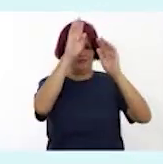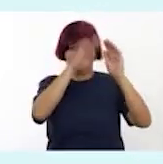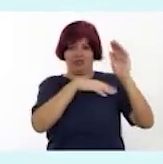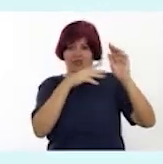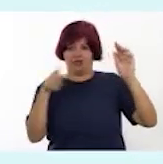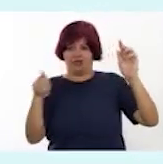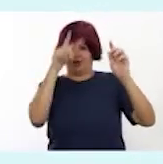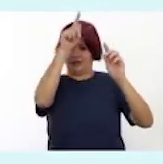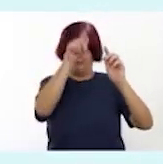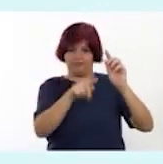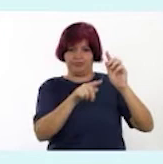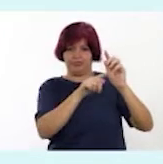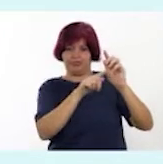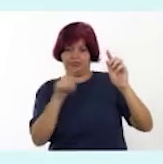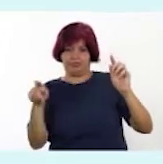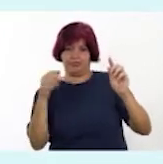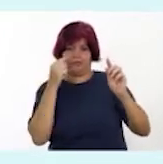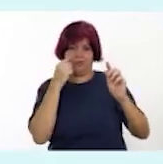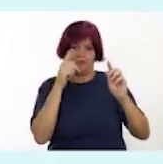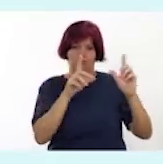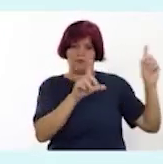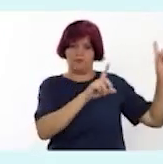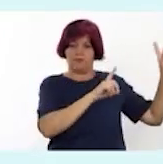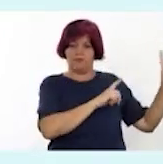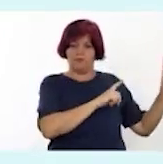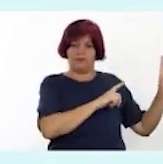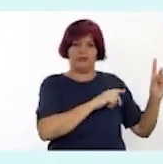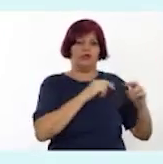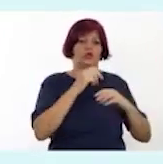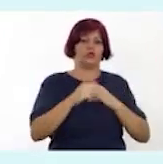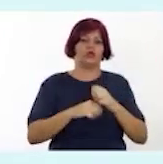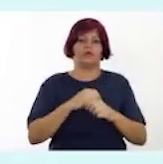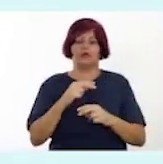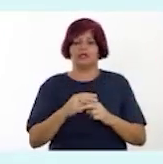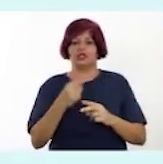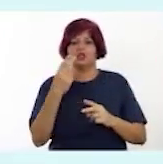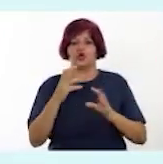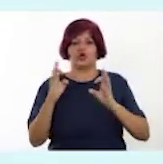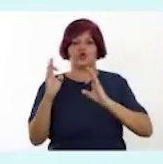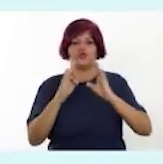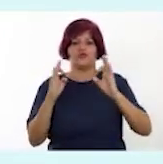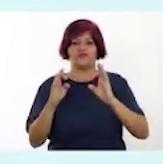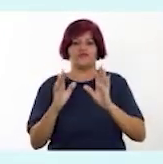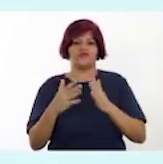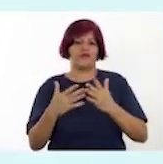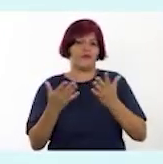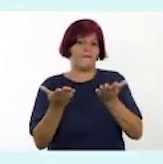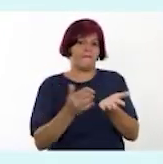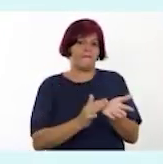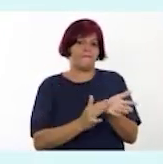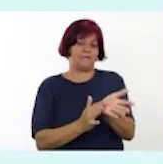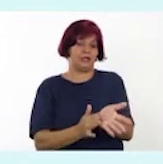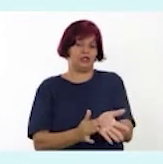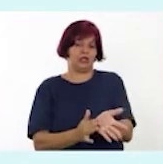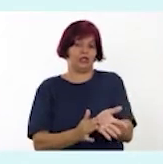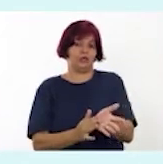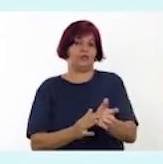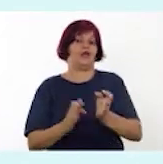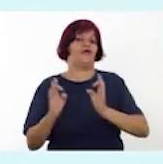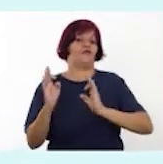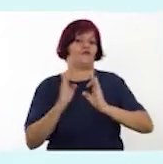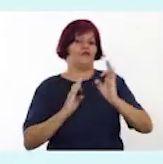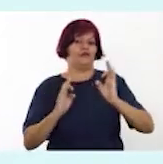que le estamos ilustrando en pantalla, se lo estamos haciendo con dos funciones modelo, o sea, con la